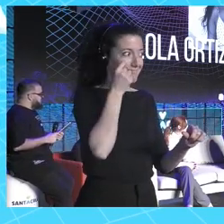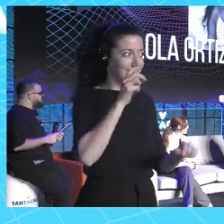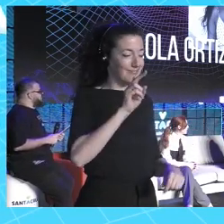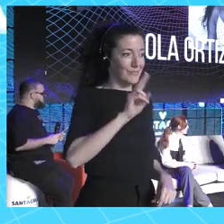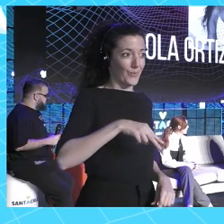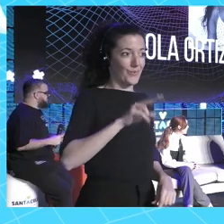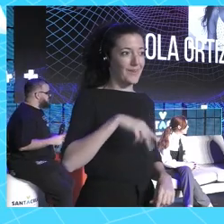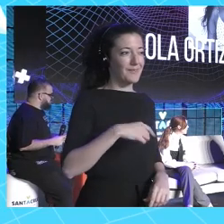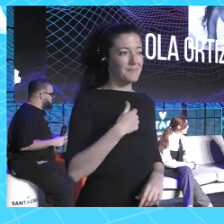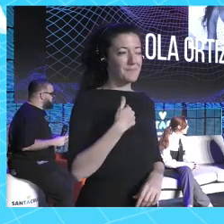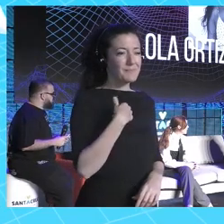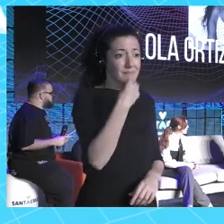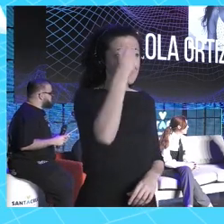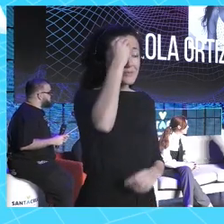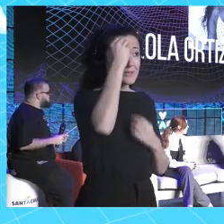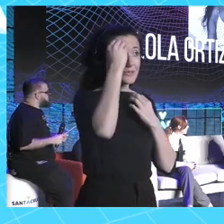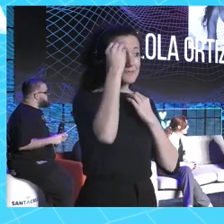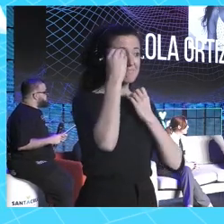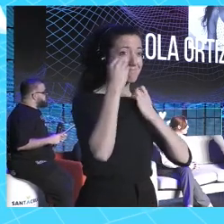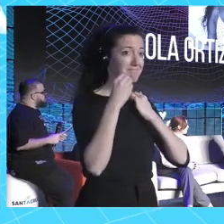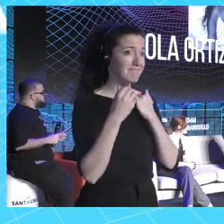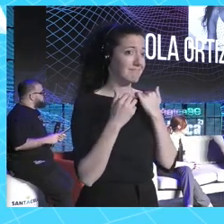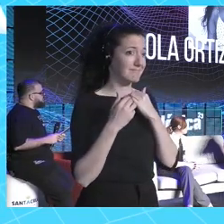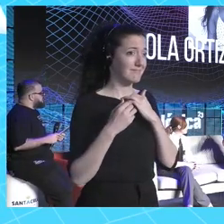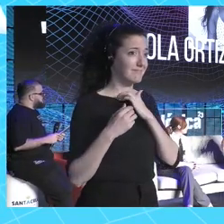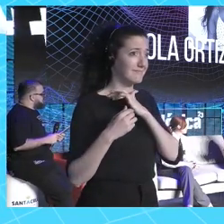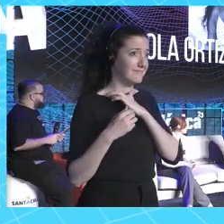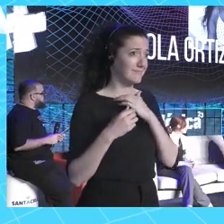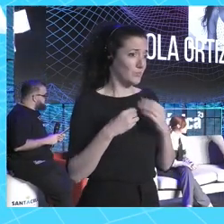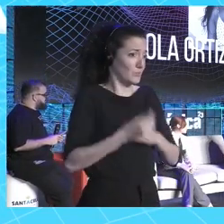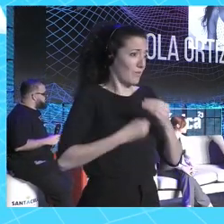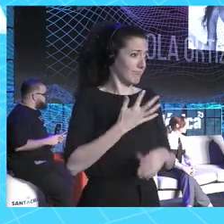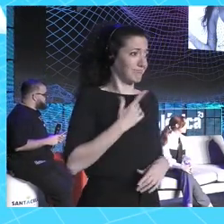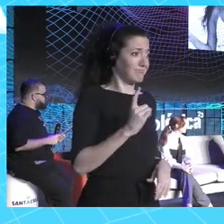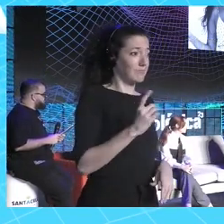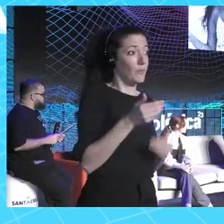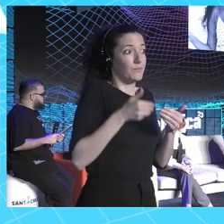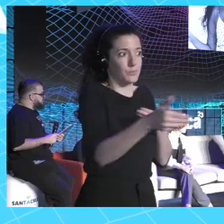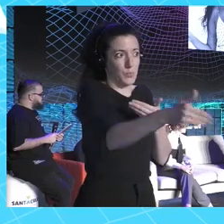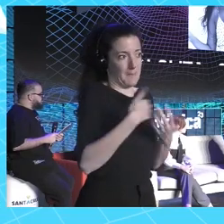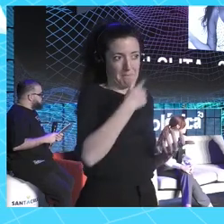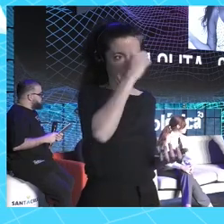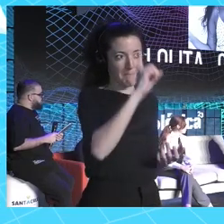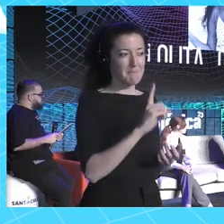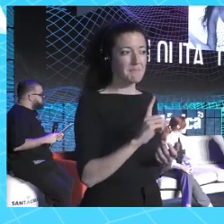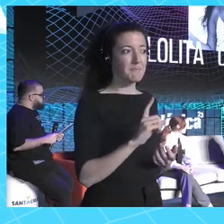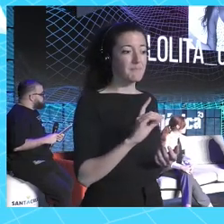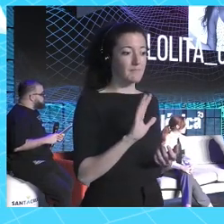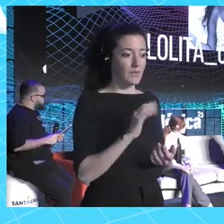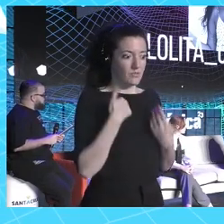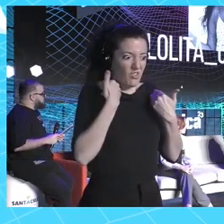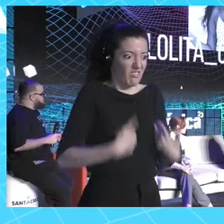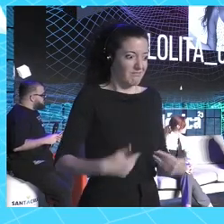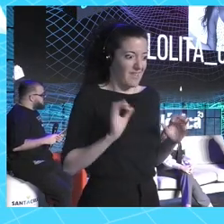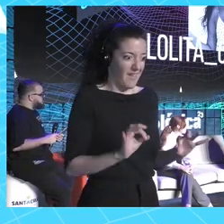yo creo que jamás lo o sea es que no lo pienso utilizar porque Bueno no sé qué pasará en un futuro pero es que al final yo soy como